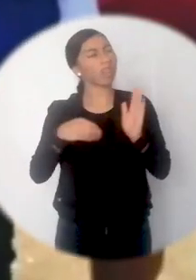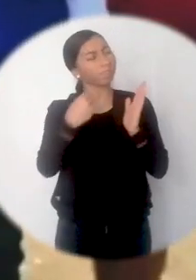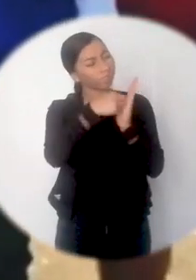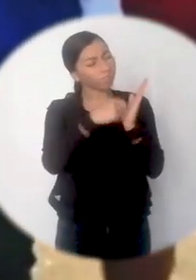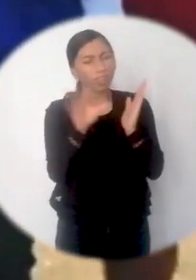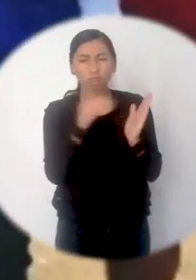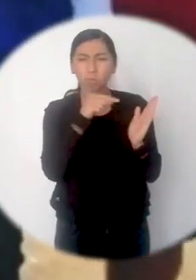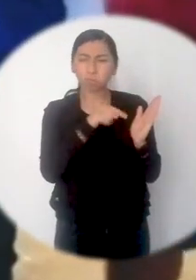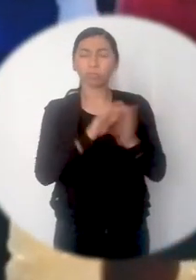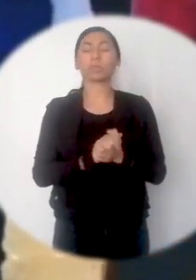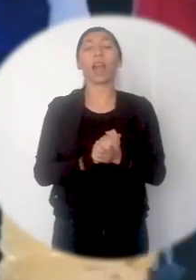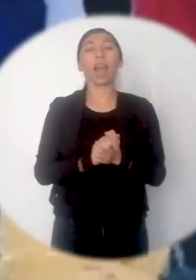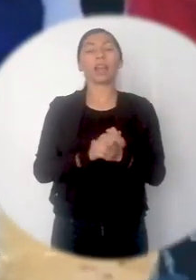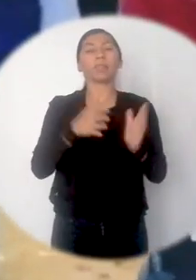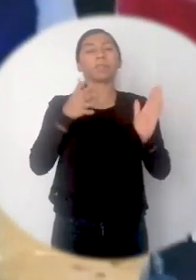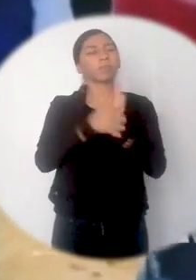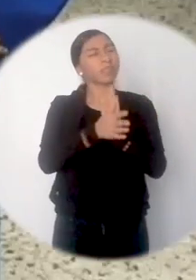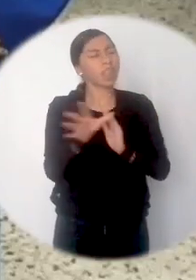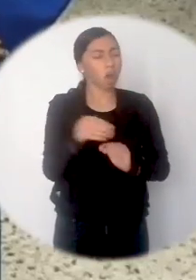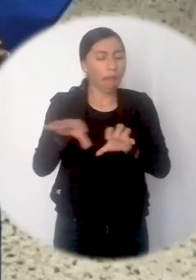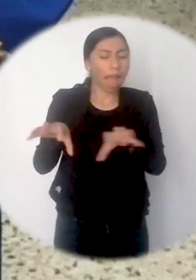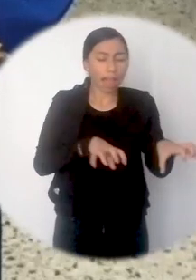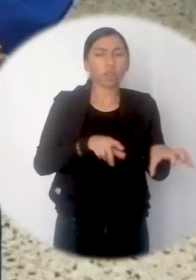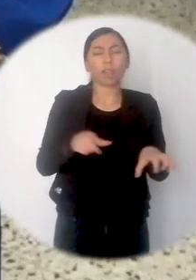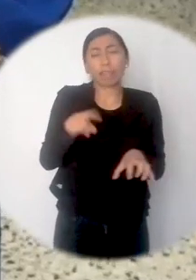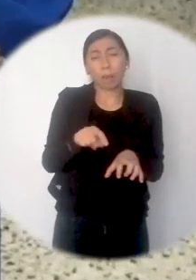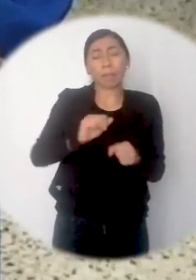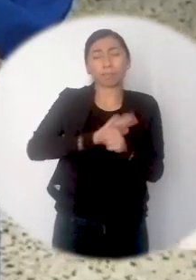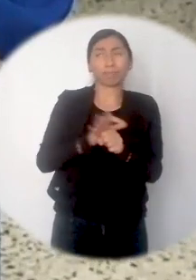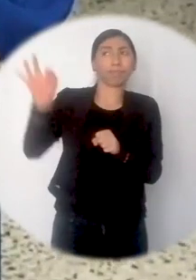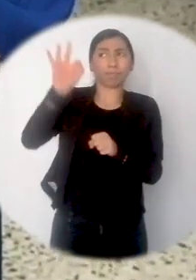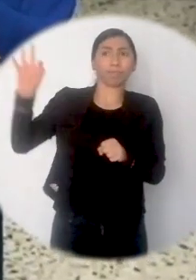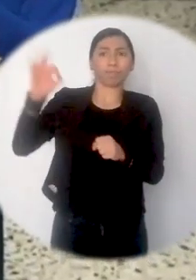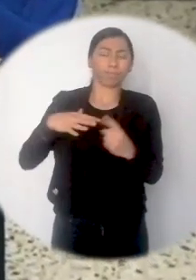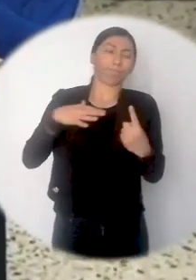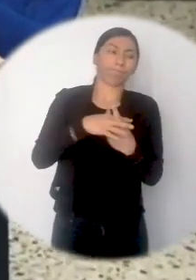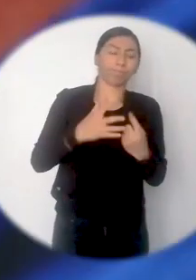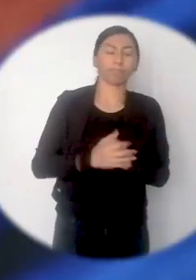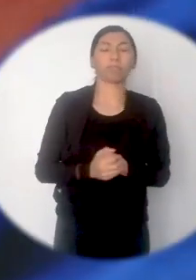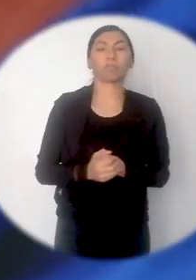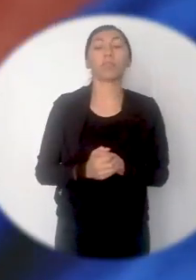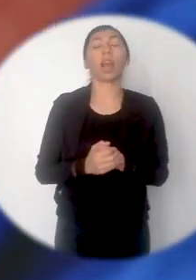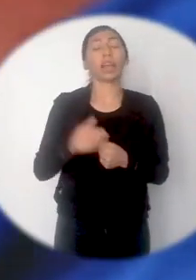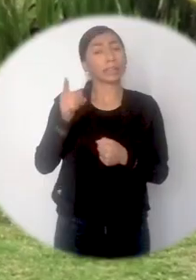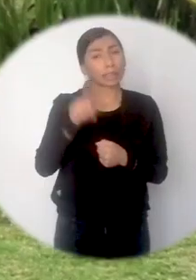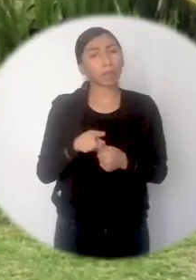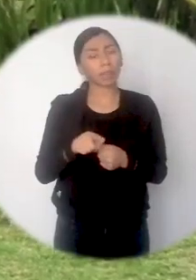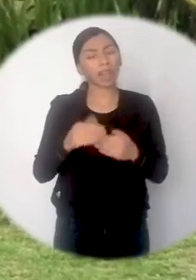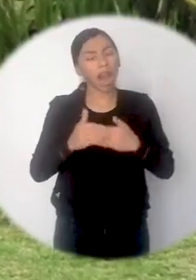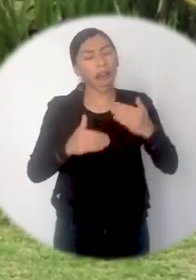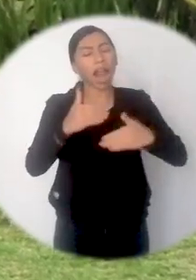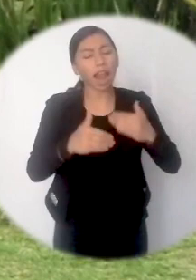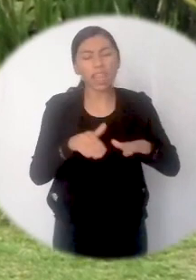para dar a conocer las acciones implementadas por la unidad para las víctimas durante la emergencia sanitaria generada por la COVID-19. También contamos